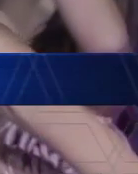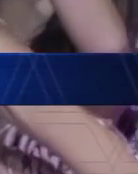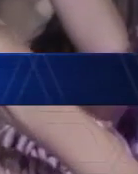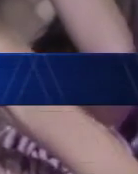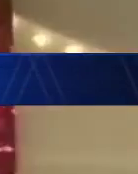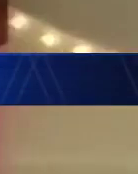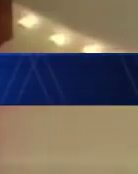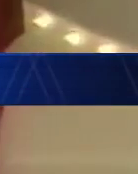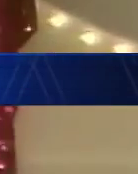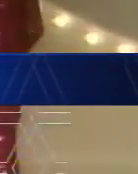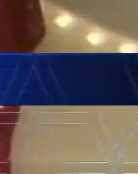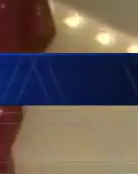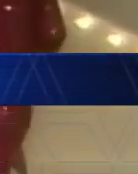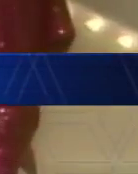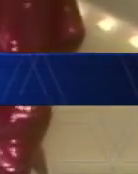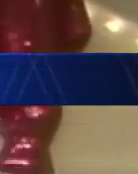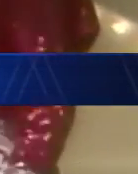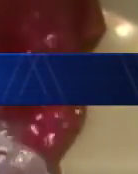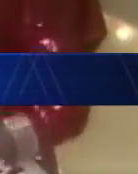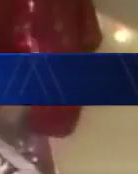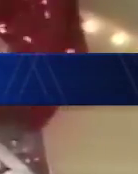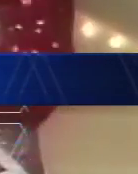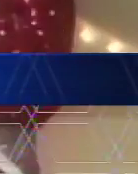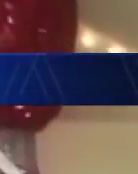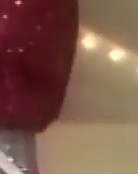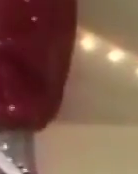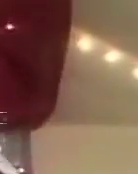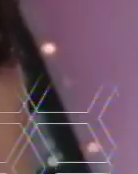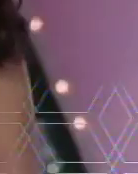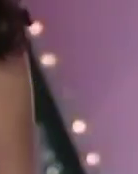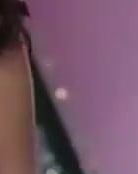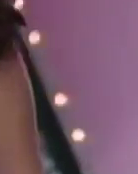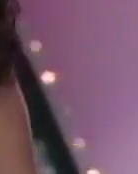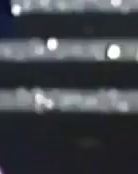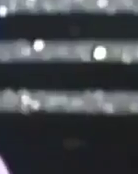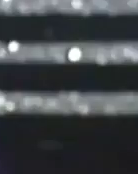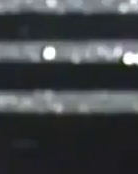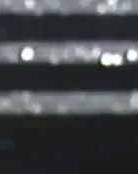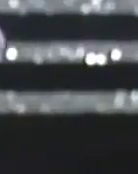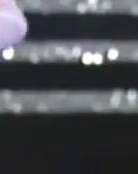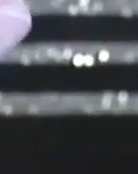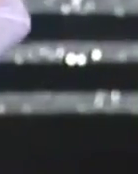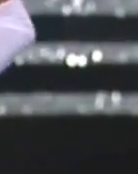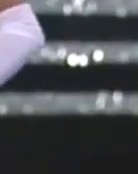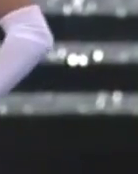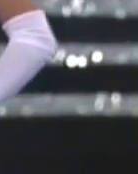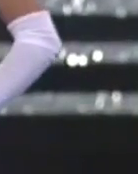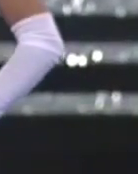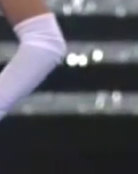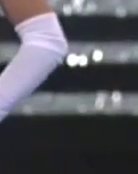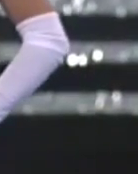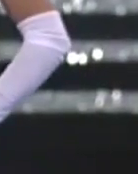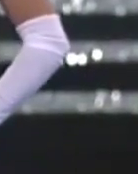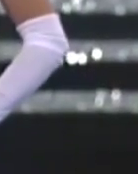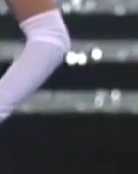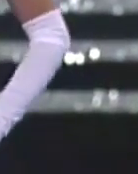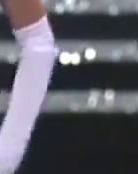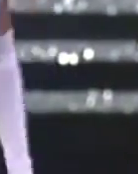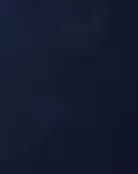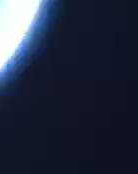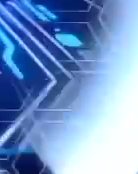Nuevas caras. María Gabriela Isler, Nina Cecilia y Jacqueline Aguilera presidirán la organización Miss Venezuela.